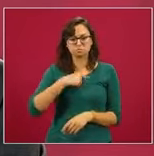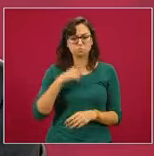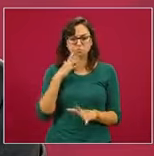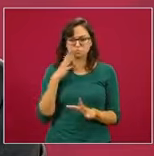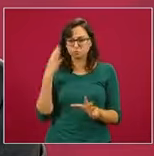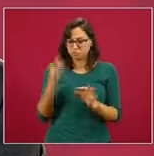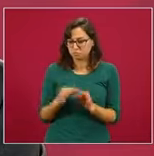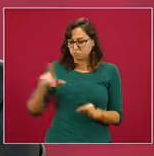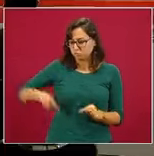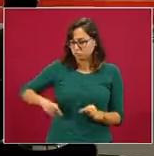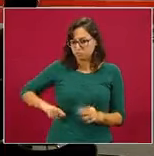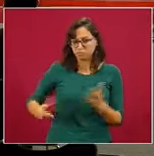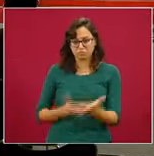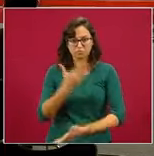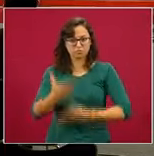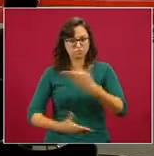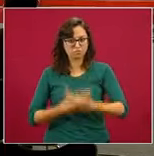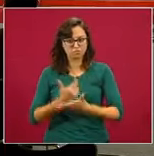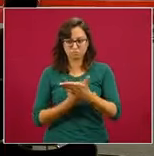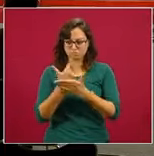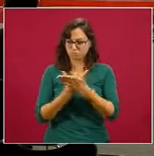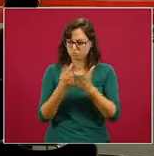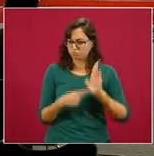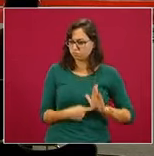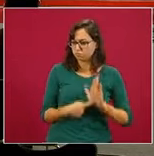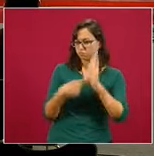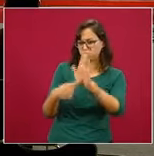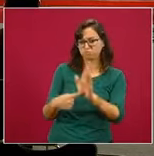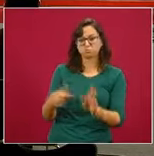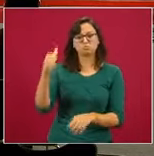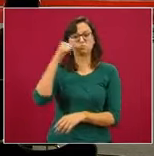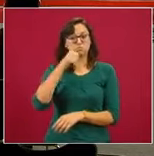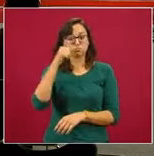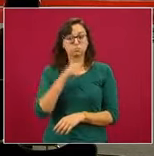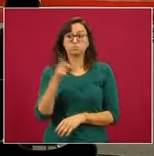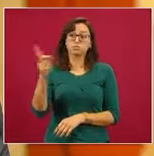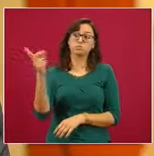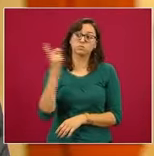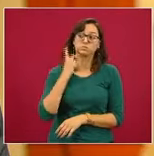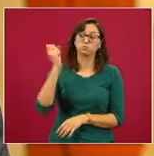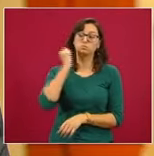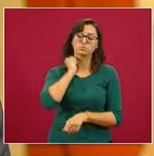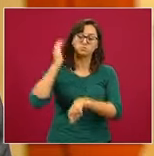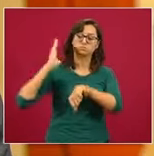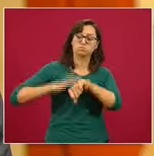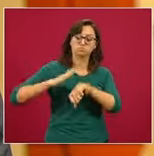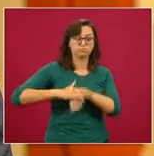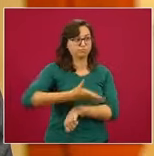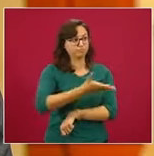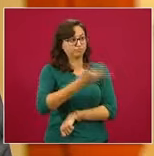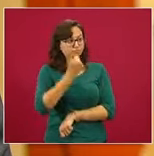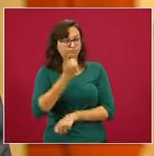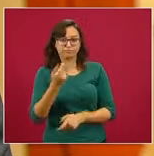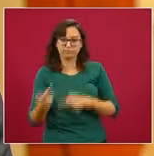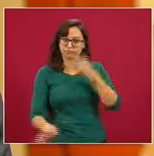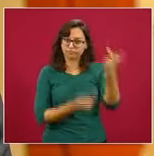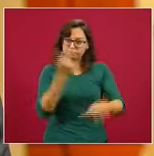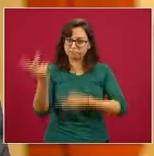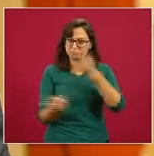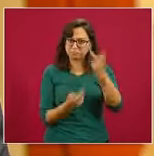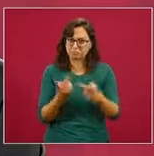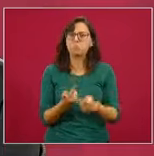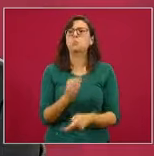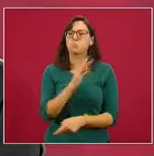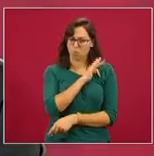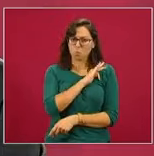ser servidor público y estar siempre a disposición del Poder Legislativo para ser cuestionados por cualquier inquietud que